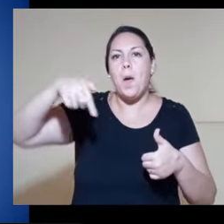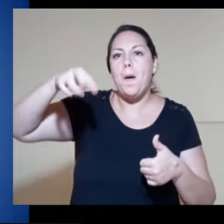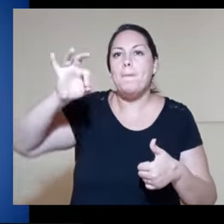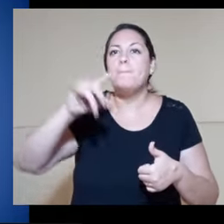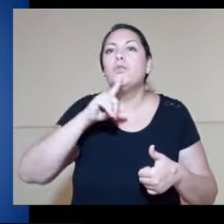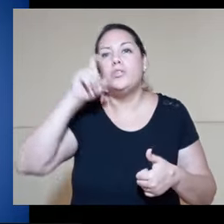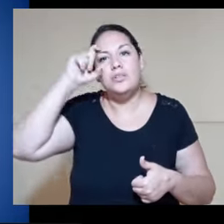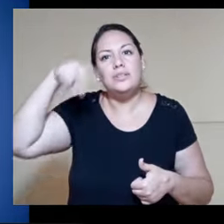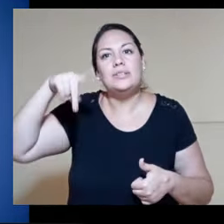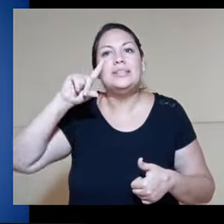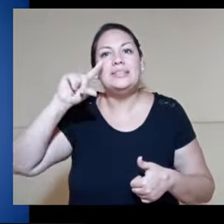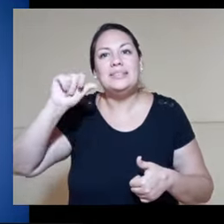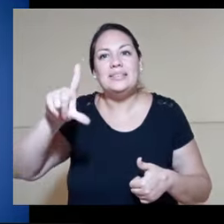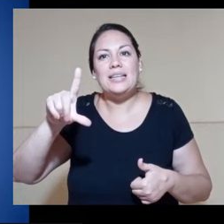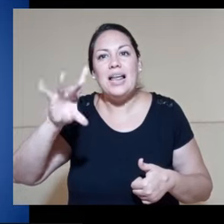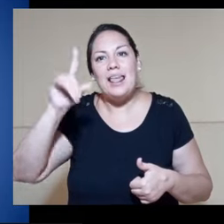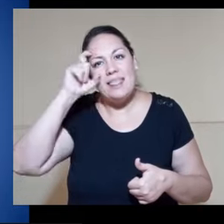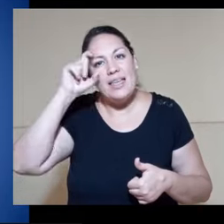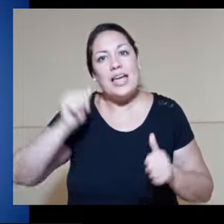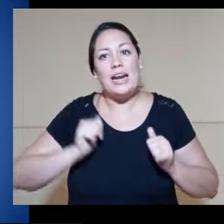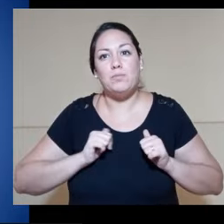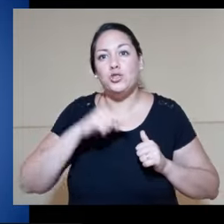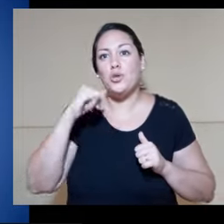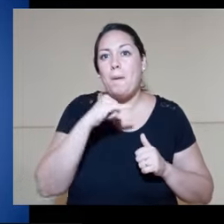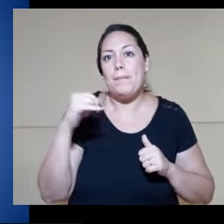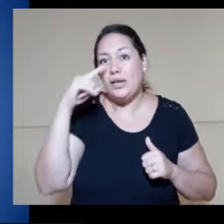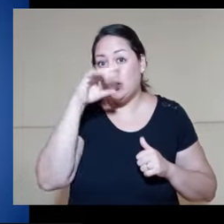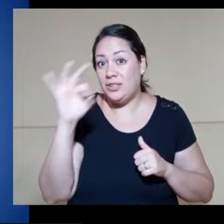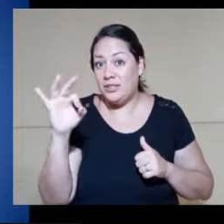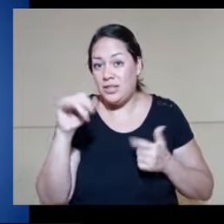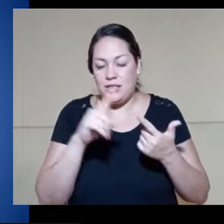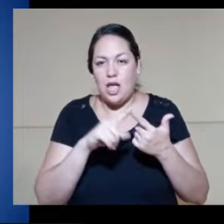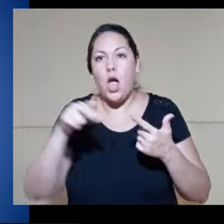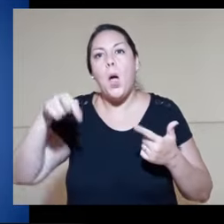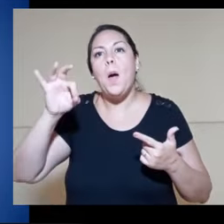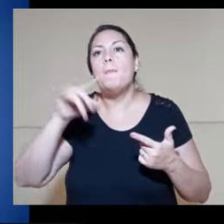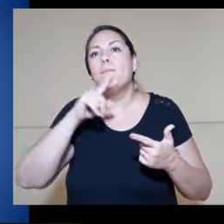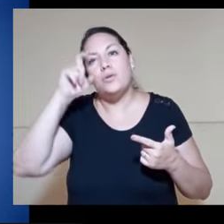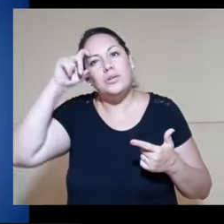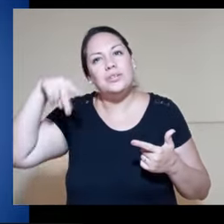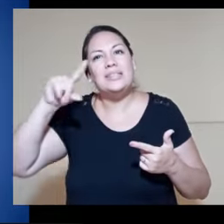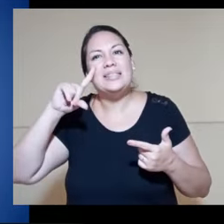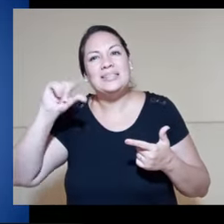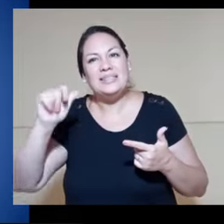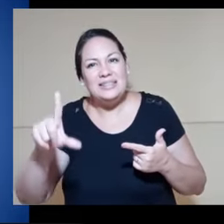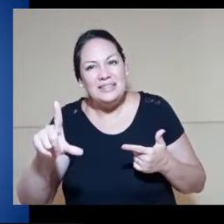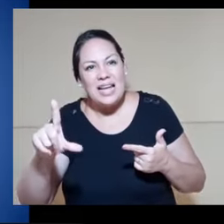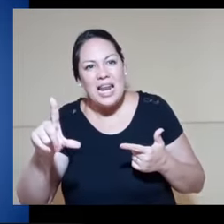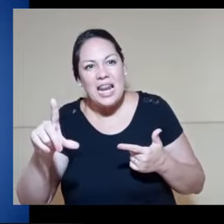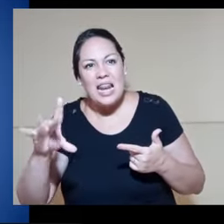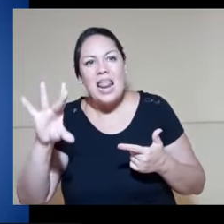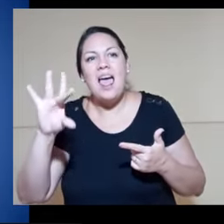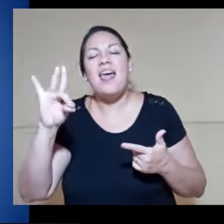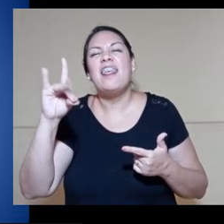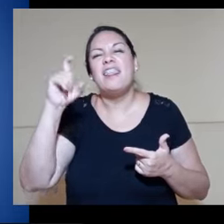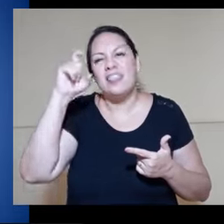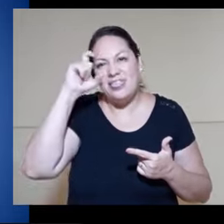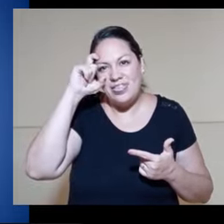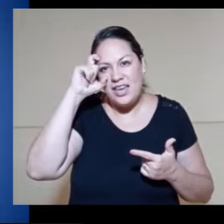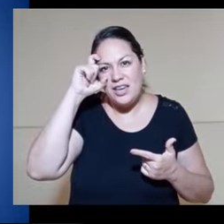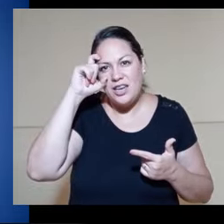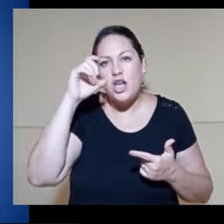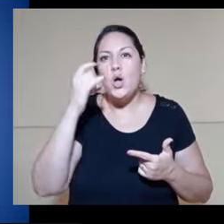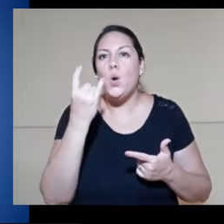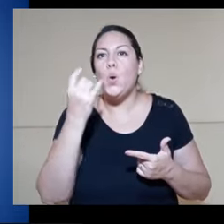conceptos y términos. Potencial de reposo, menos 70. Potencial umbral, menos 55. ¿Qué le importa tanto